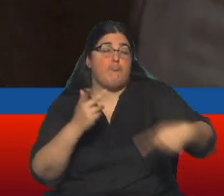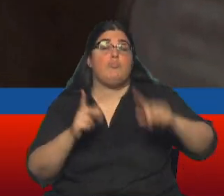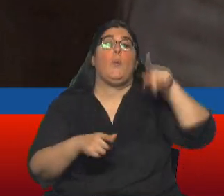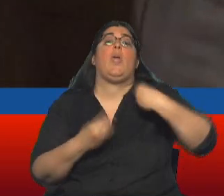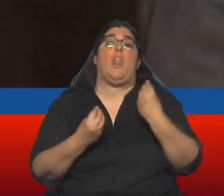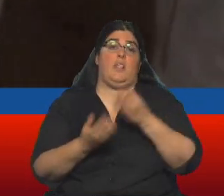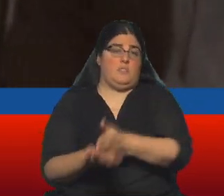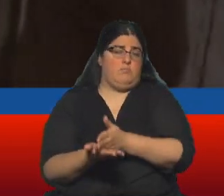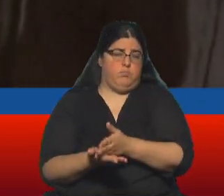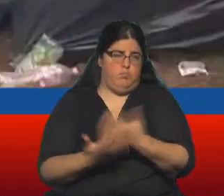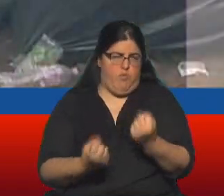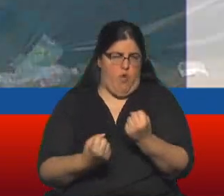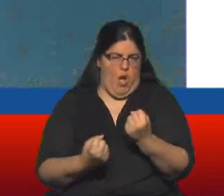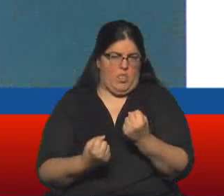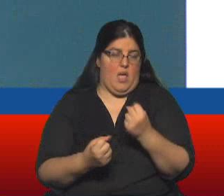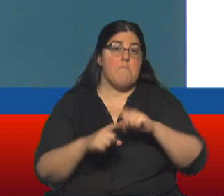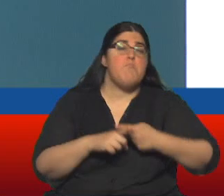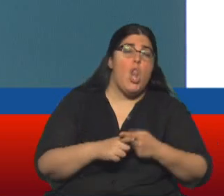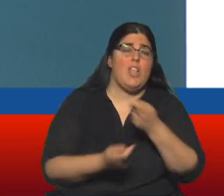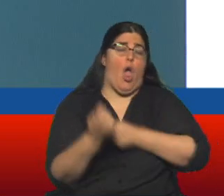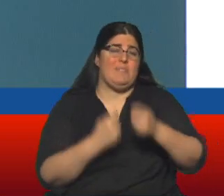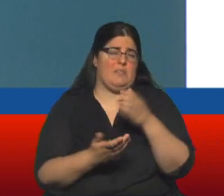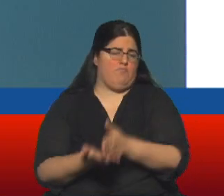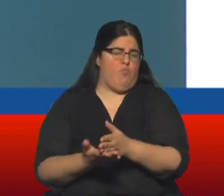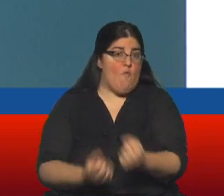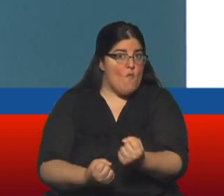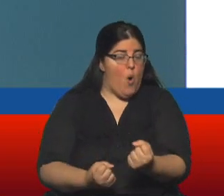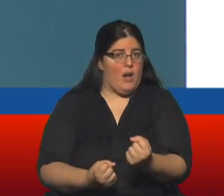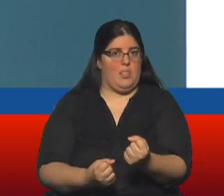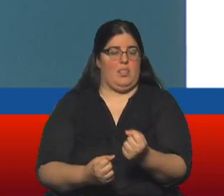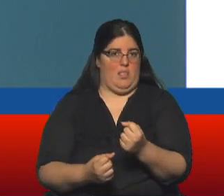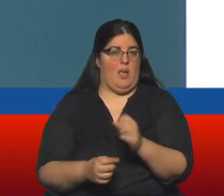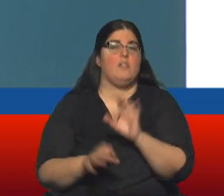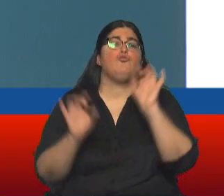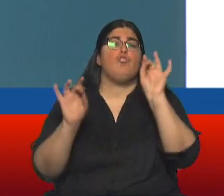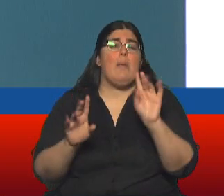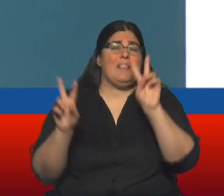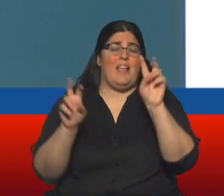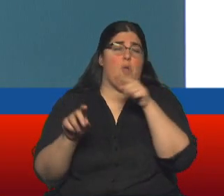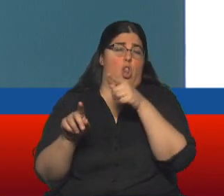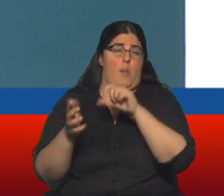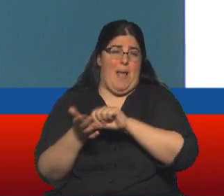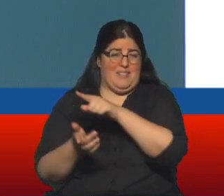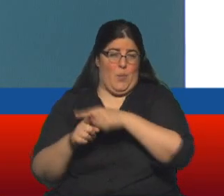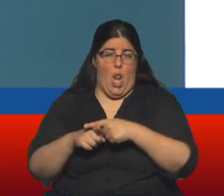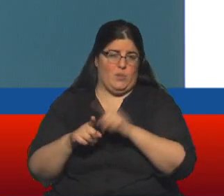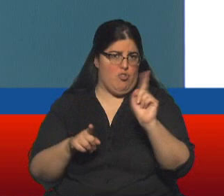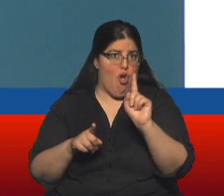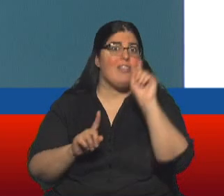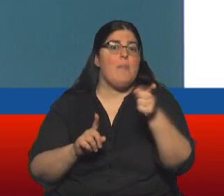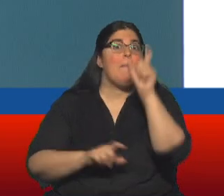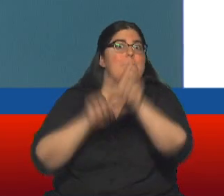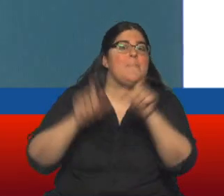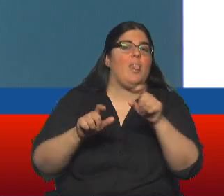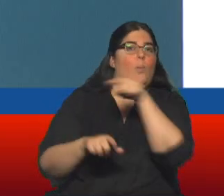hay sanciones muy importantes, sanciones políticas y comerciales muy importantes, no solo sobre el Estado bielorruso, sino sobre individuos